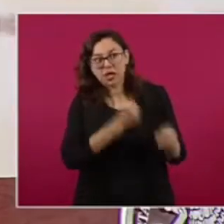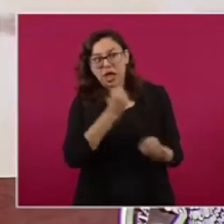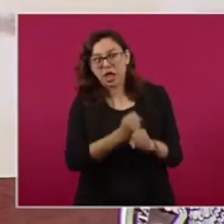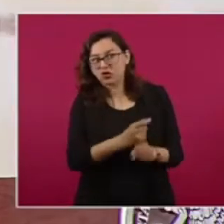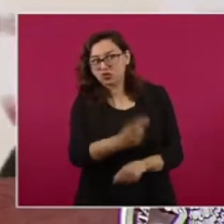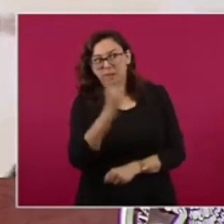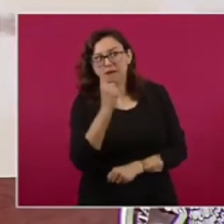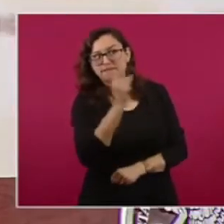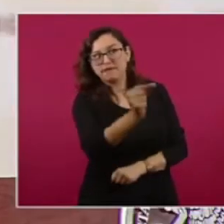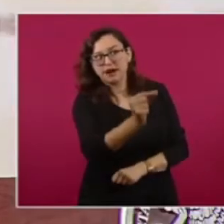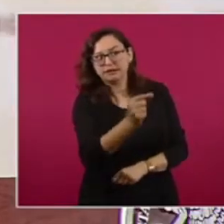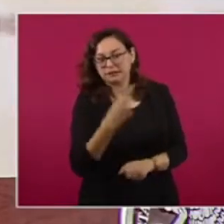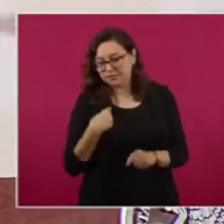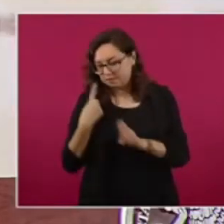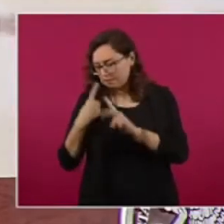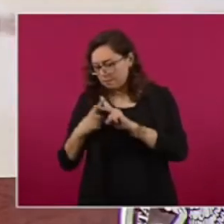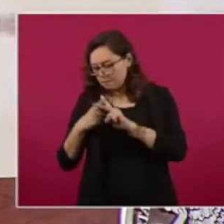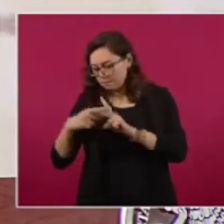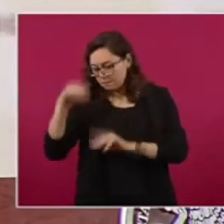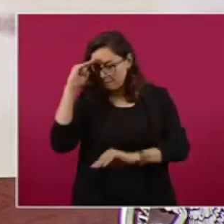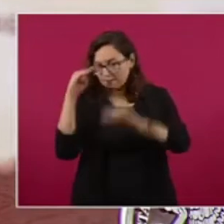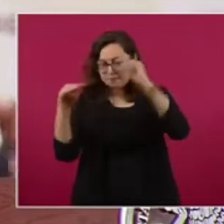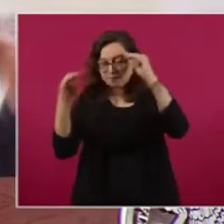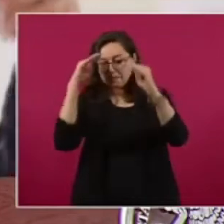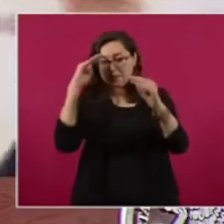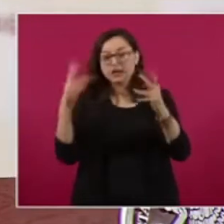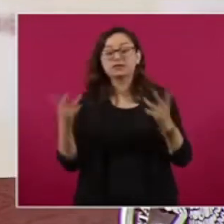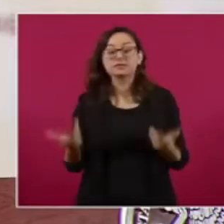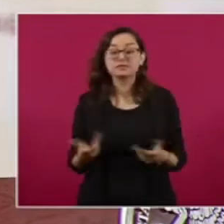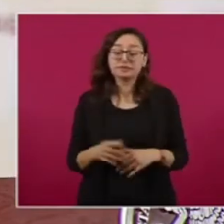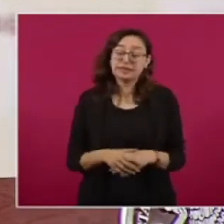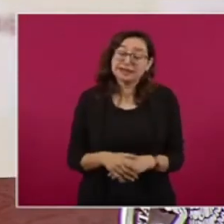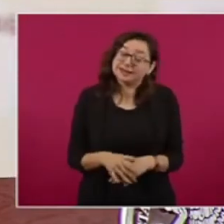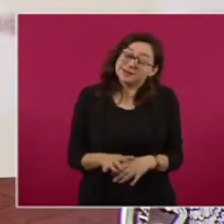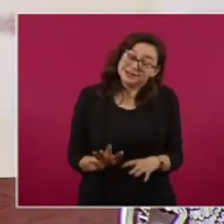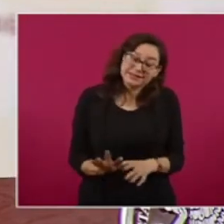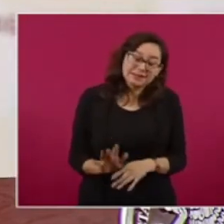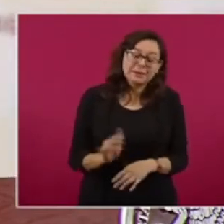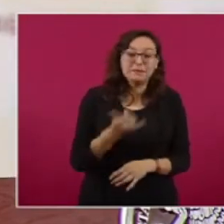porque están haciendo el cálculo, creo que equivocado,